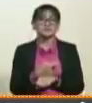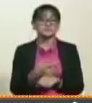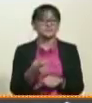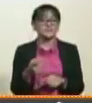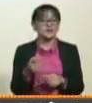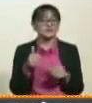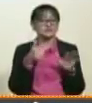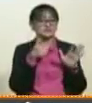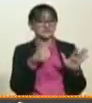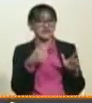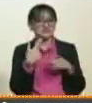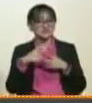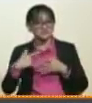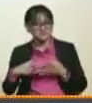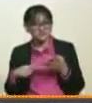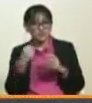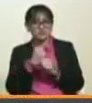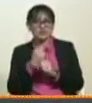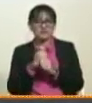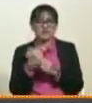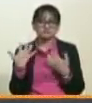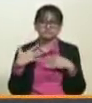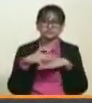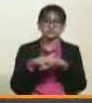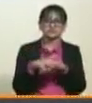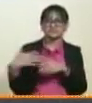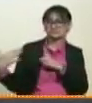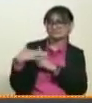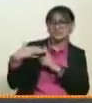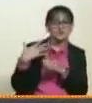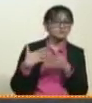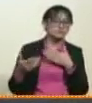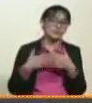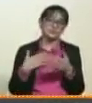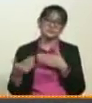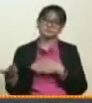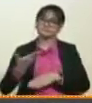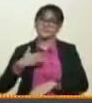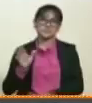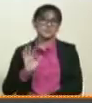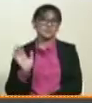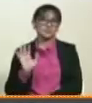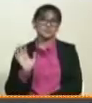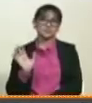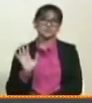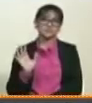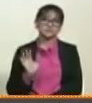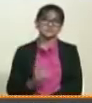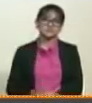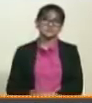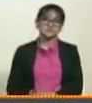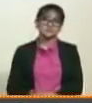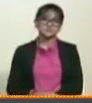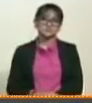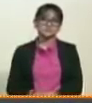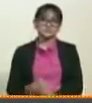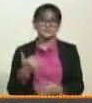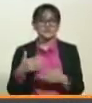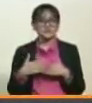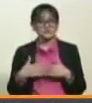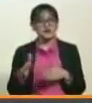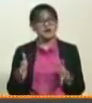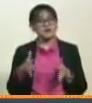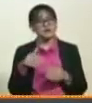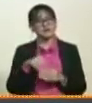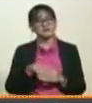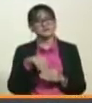frentes estamos tratando por un lado nos atacan por otro pero no no van a evitar ya que aquí nuestro presidente gane las